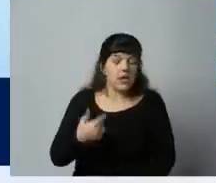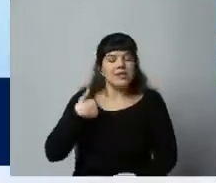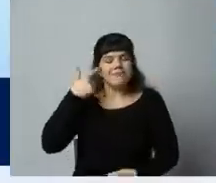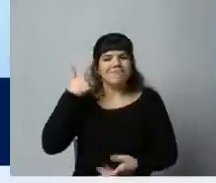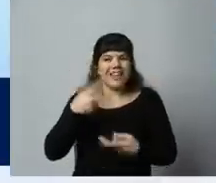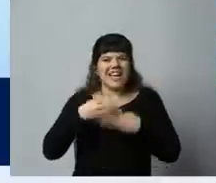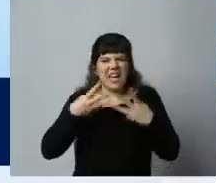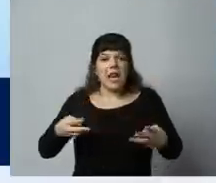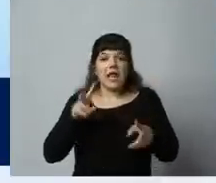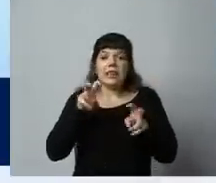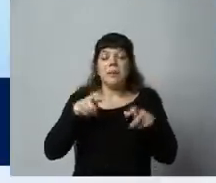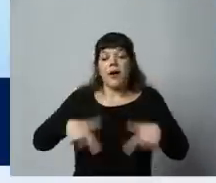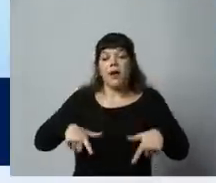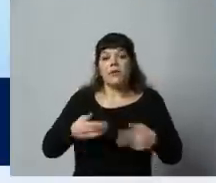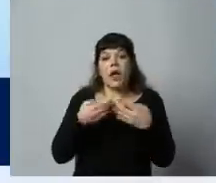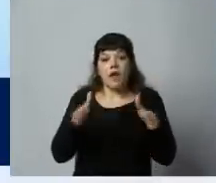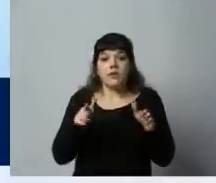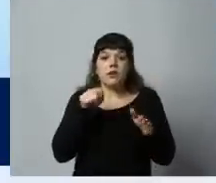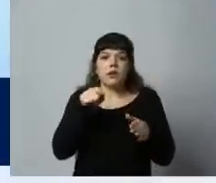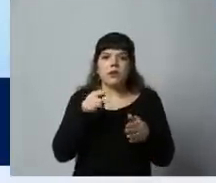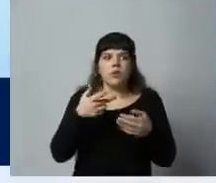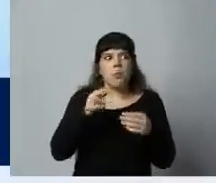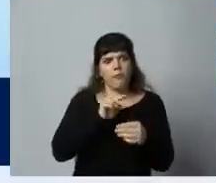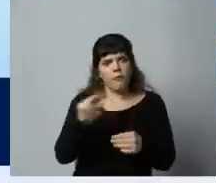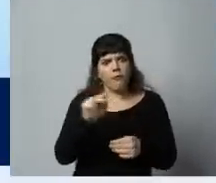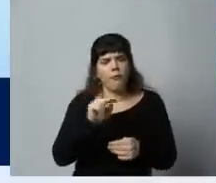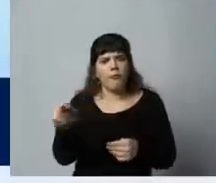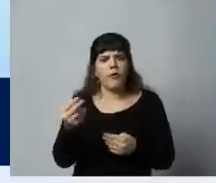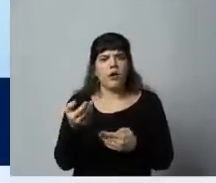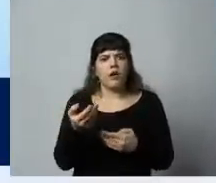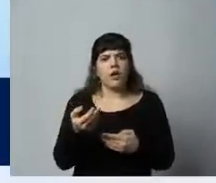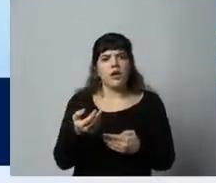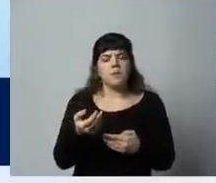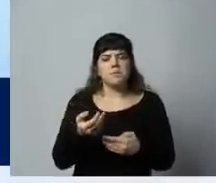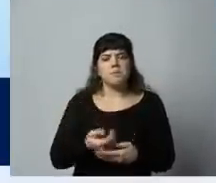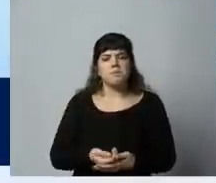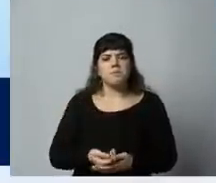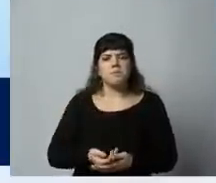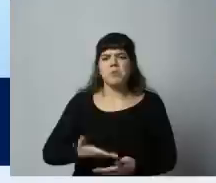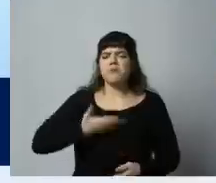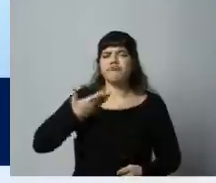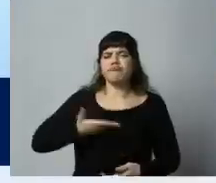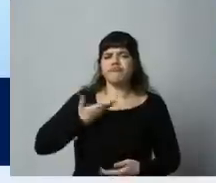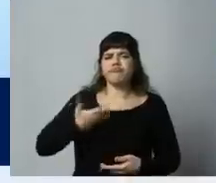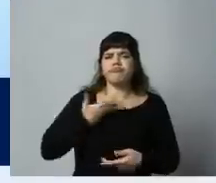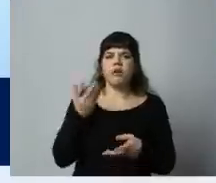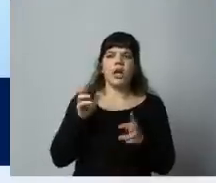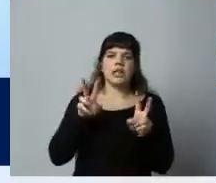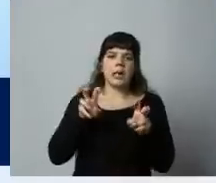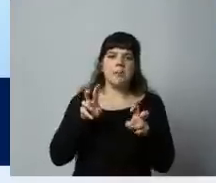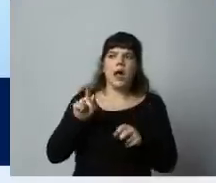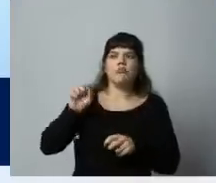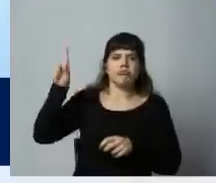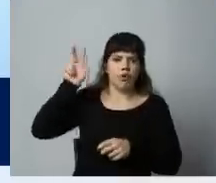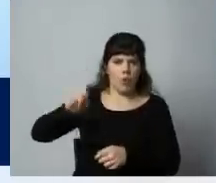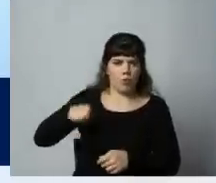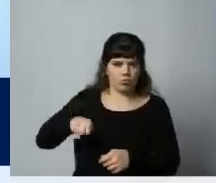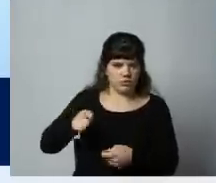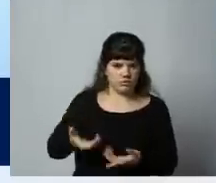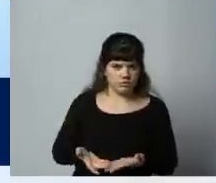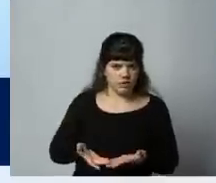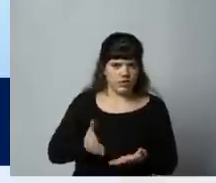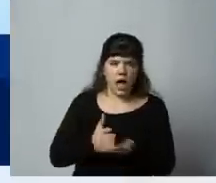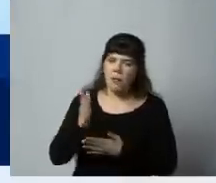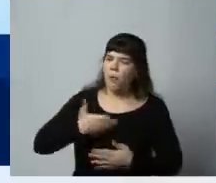Cabildo abierto ha tenido una prédica sostenida de eh protestar los fallos de la justicia no